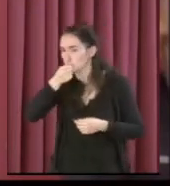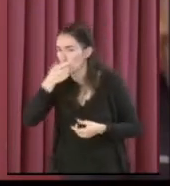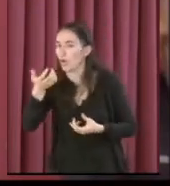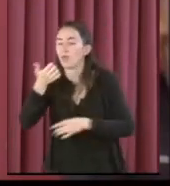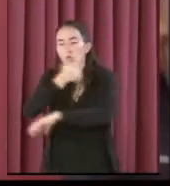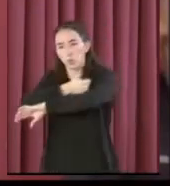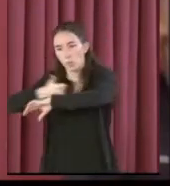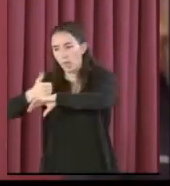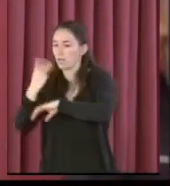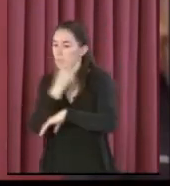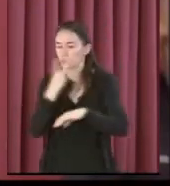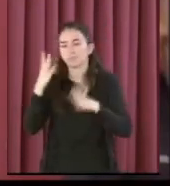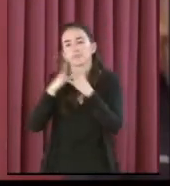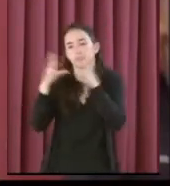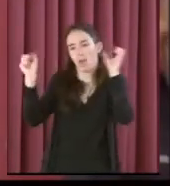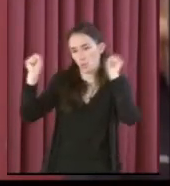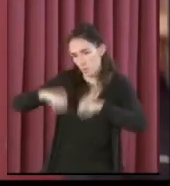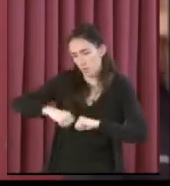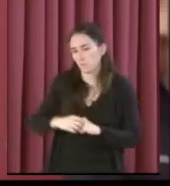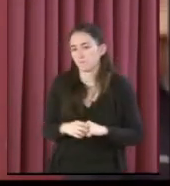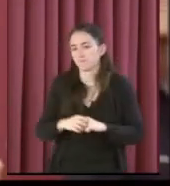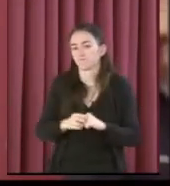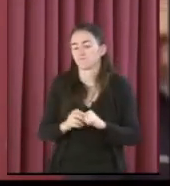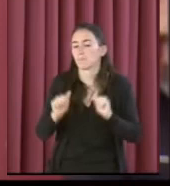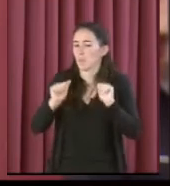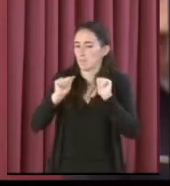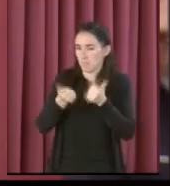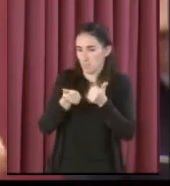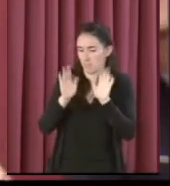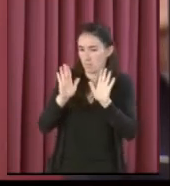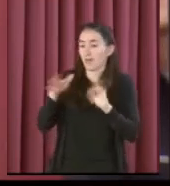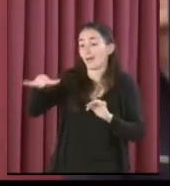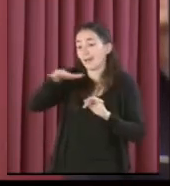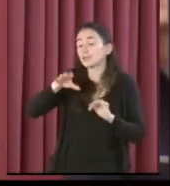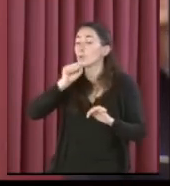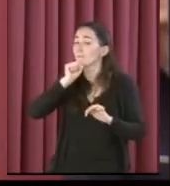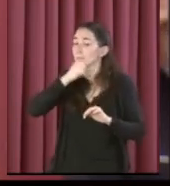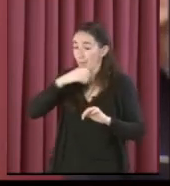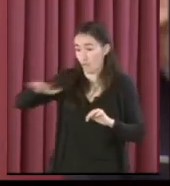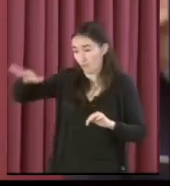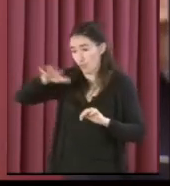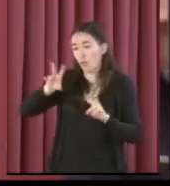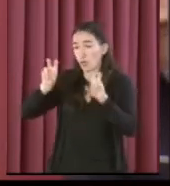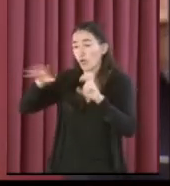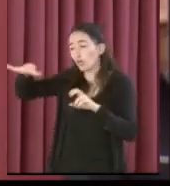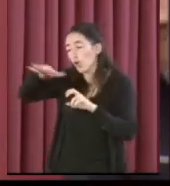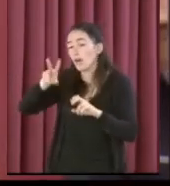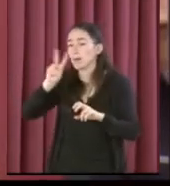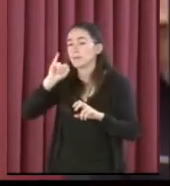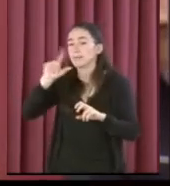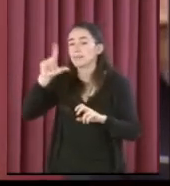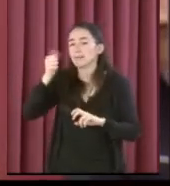y Ciudadanos. Vayamos por parte. El casco antiguo y la regeneración del barrio de la